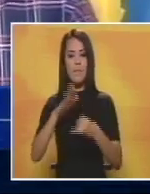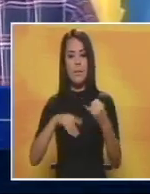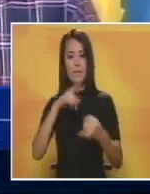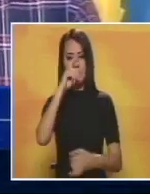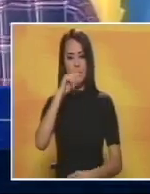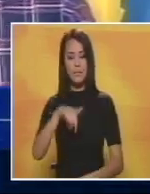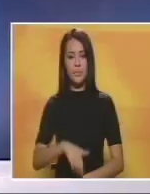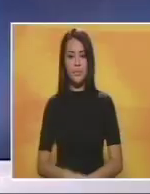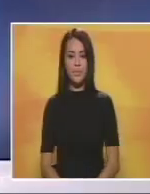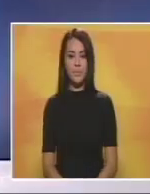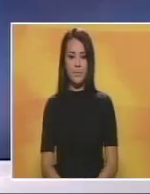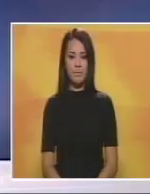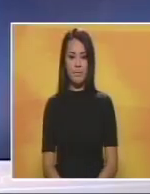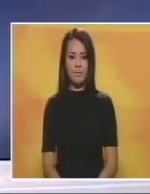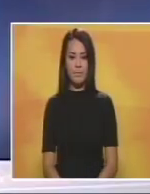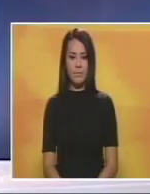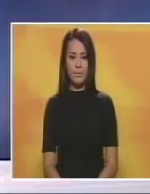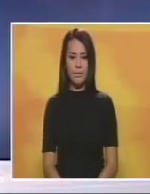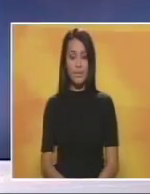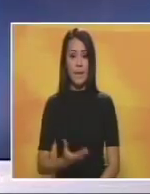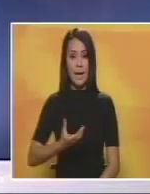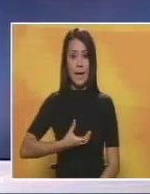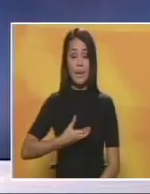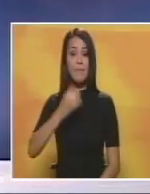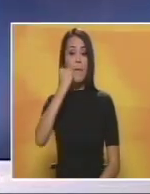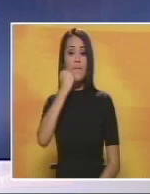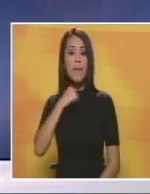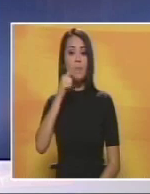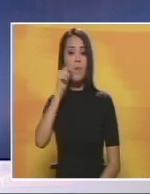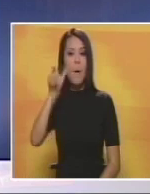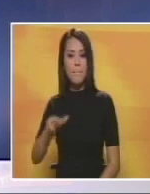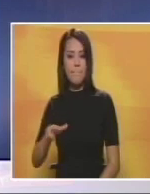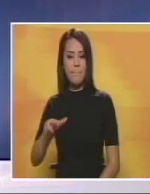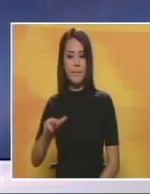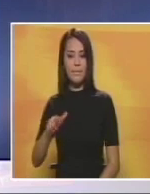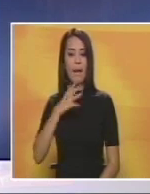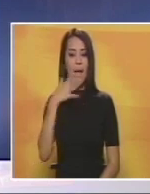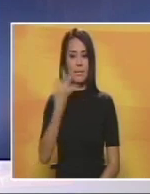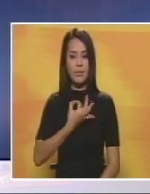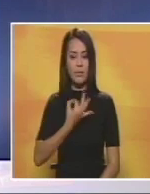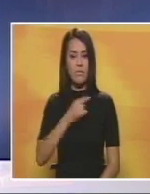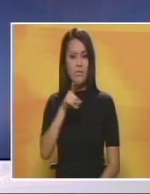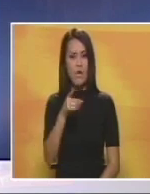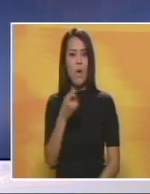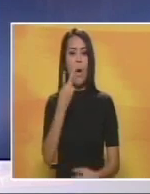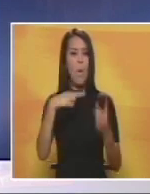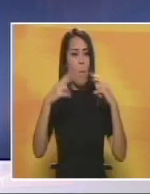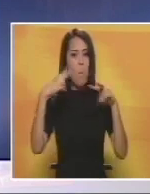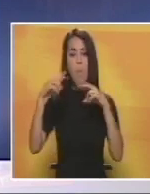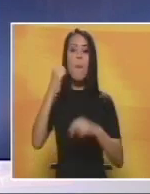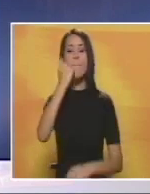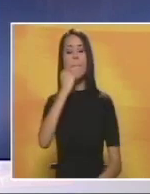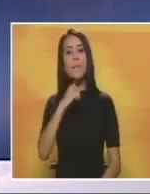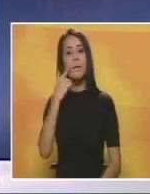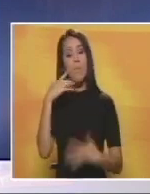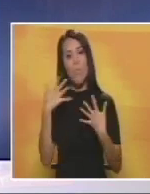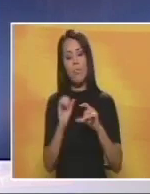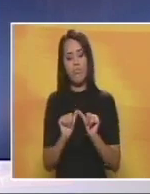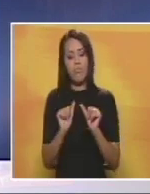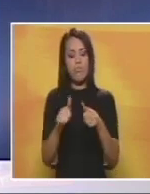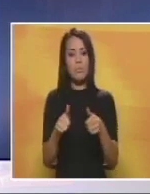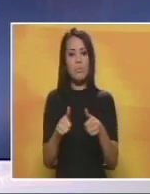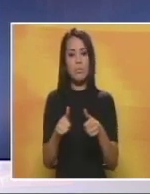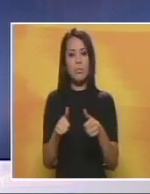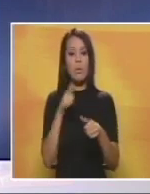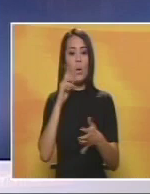año. El alcalde de Valencia, Jesús Alejandro Marves, aseguró que la Expo Valencia fue el abreboca para lo que será